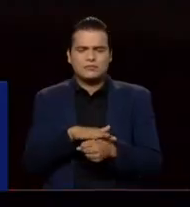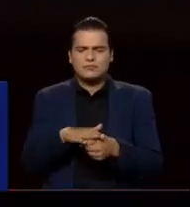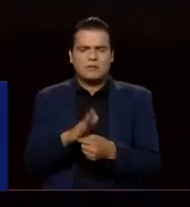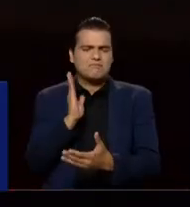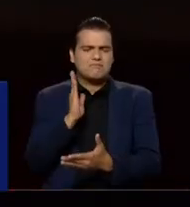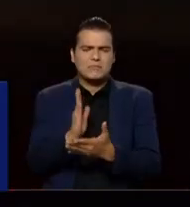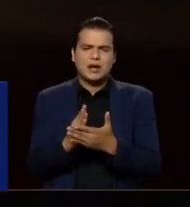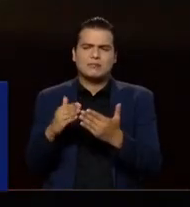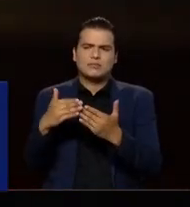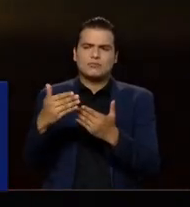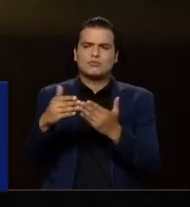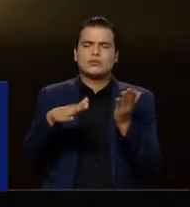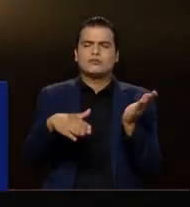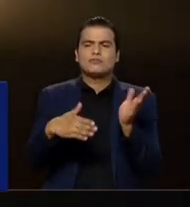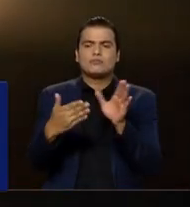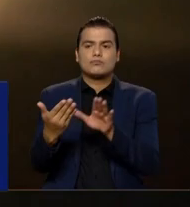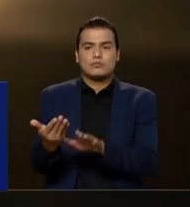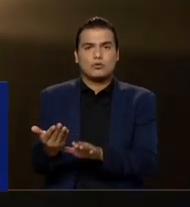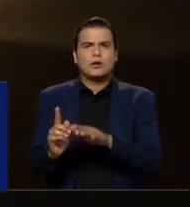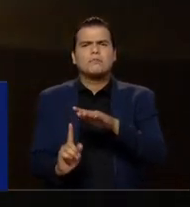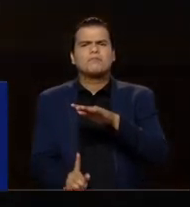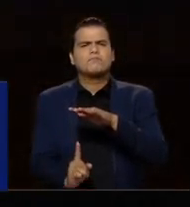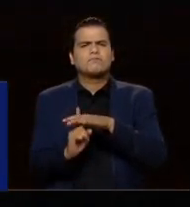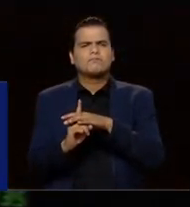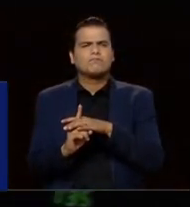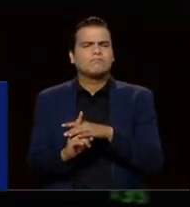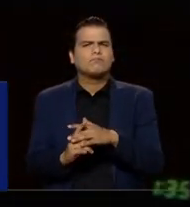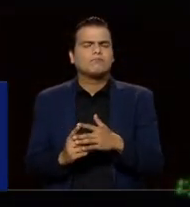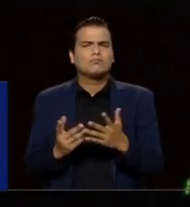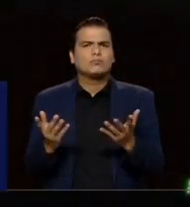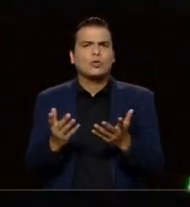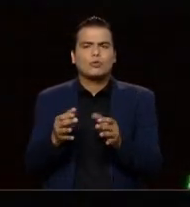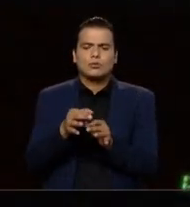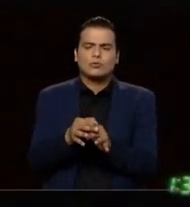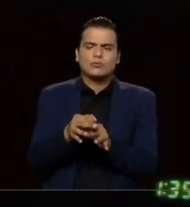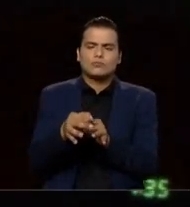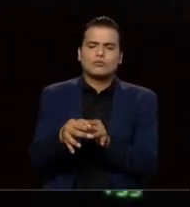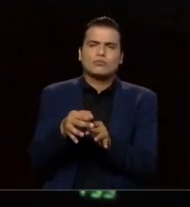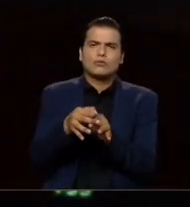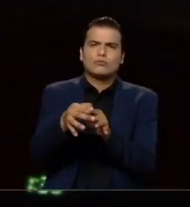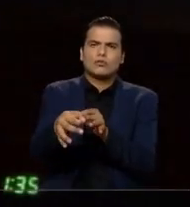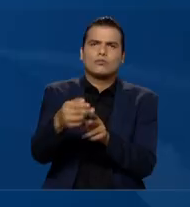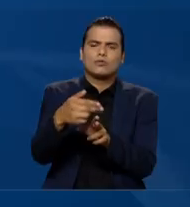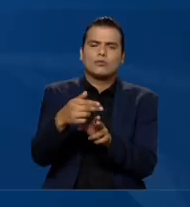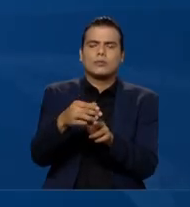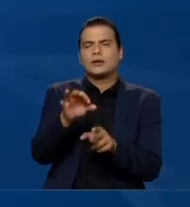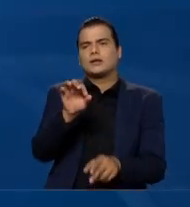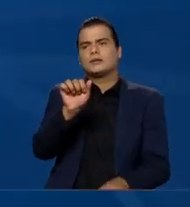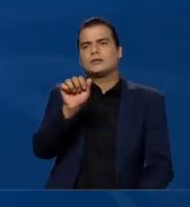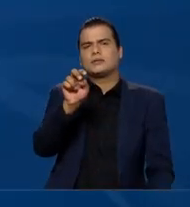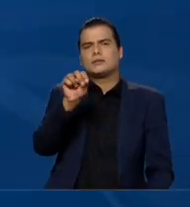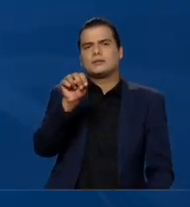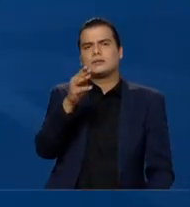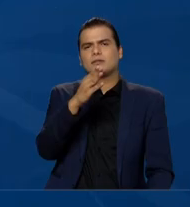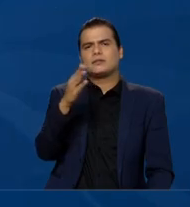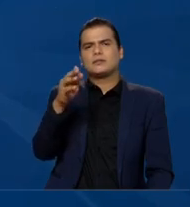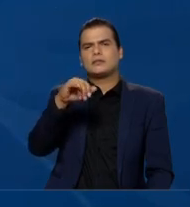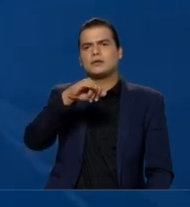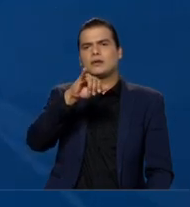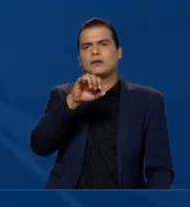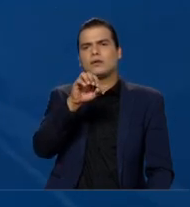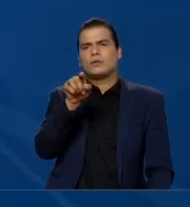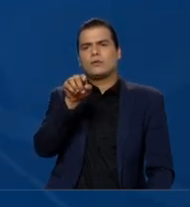municipio de Santander de Quilichao. Los hechos se presentaron en la vereda San José, zona rural de este municipio, vía que conduce